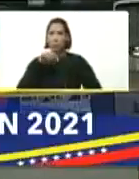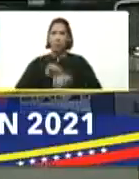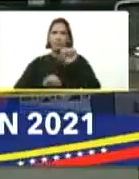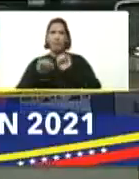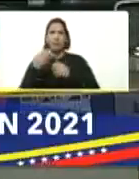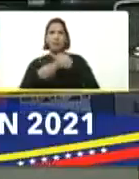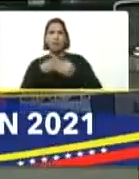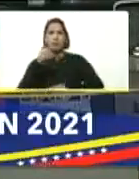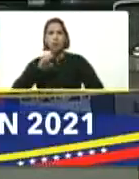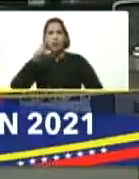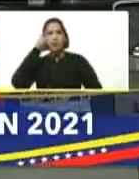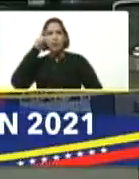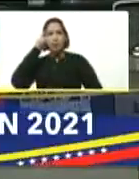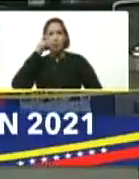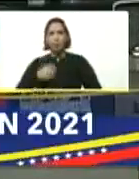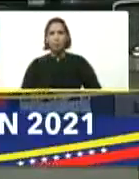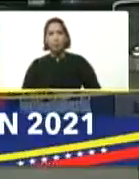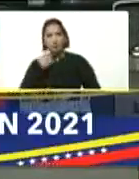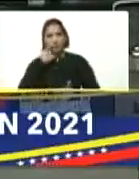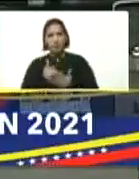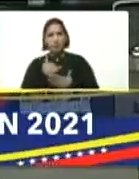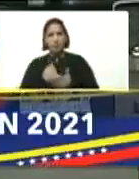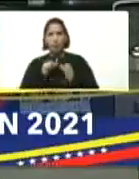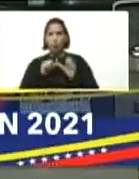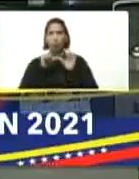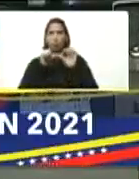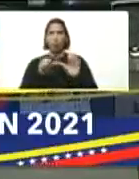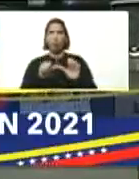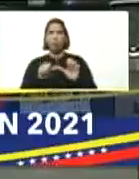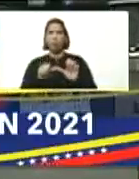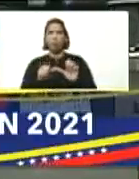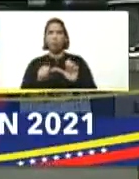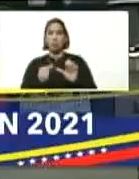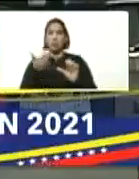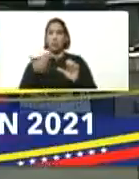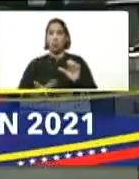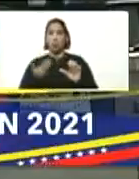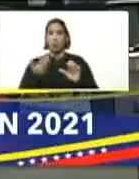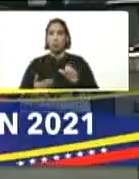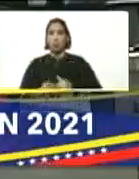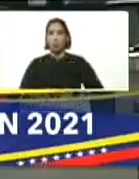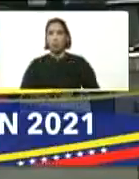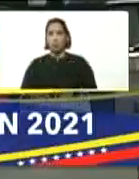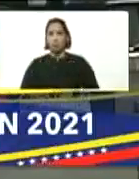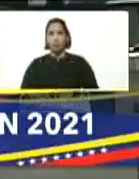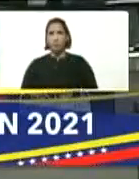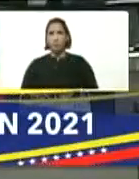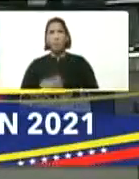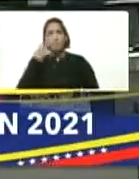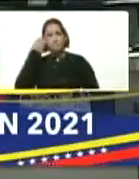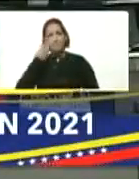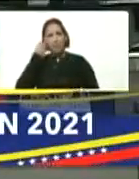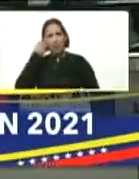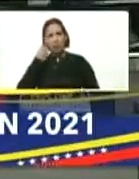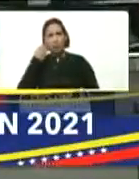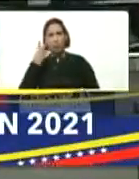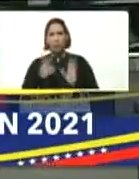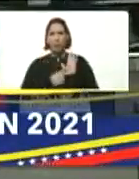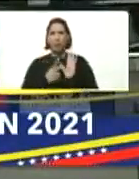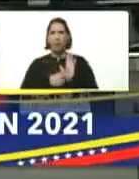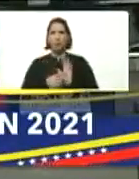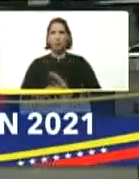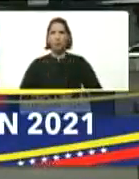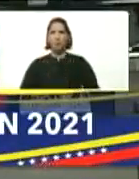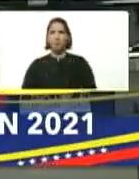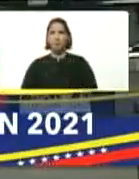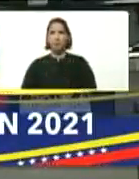Ernesto, fíjense ustedes. Vamos a continuar aquí. Es muy importante la edición. Yo creo, de verdad,